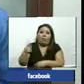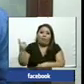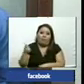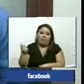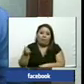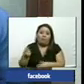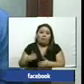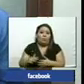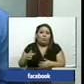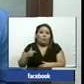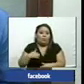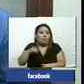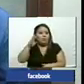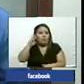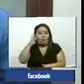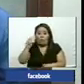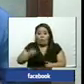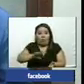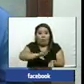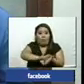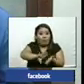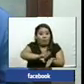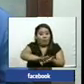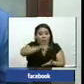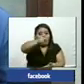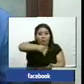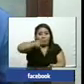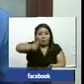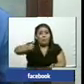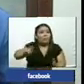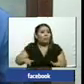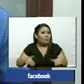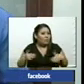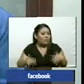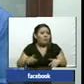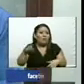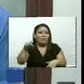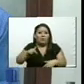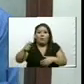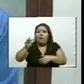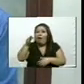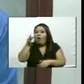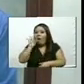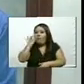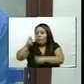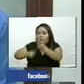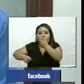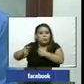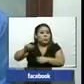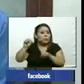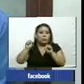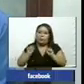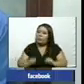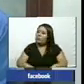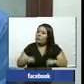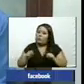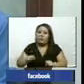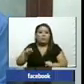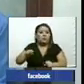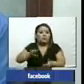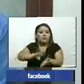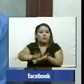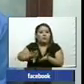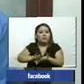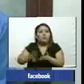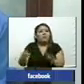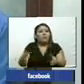igual no es porque uno no pueda pagar, es porque la situación en la que ha caído el café se ha hecho imposible. poder pagar esto. Y entonces